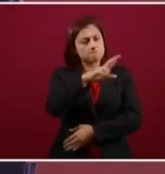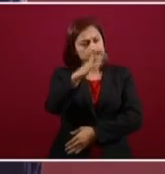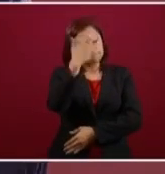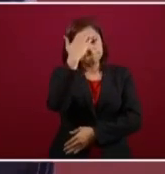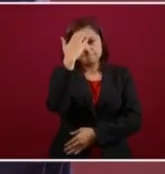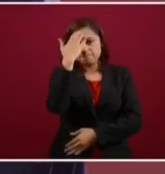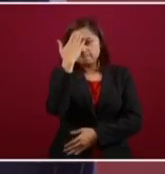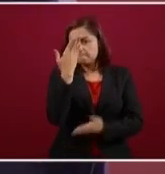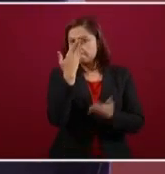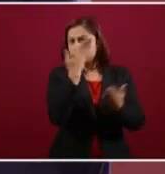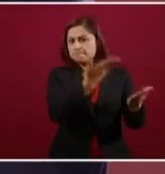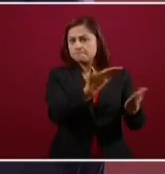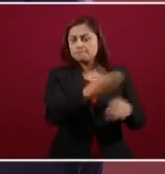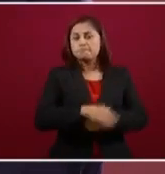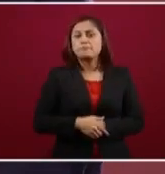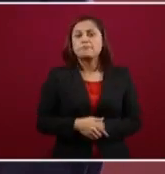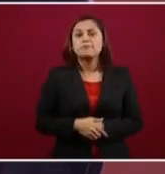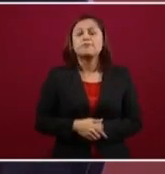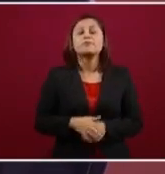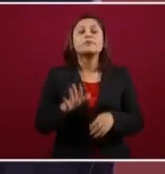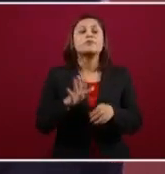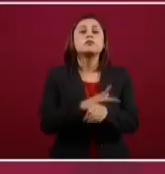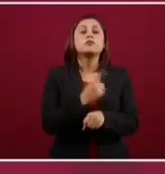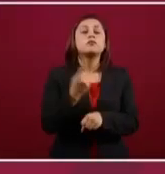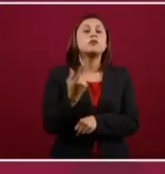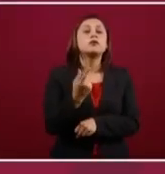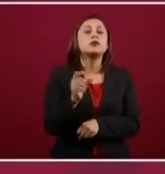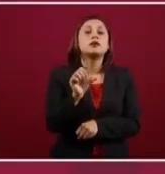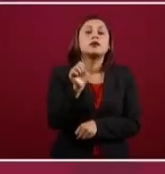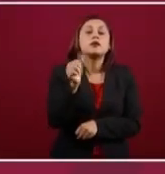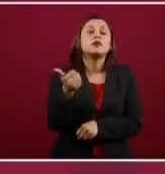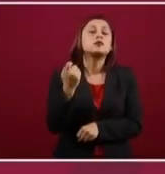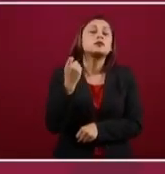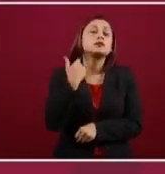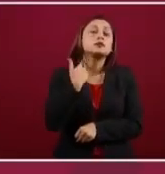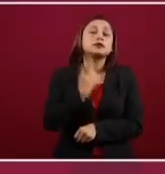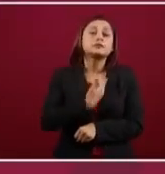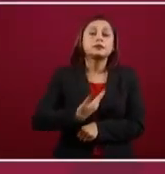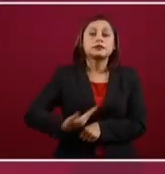diferencia de otros presidentes, él